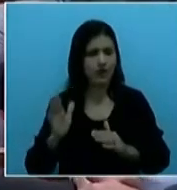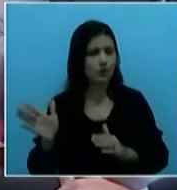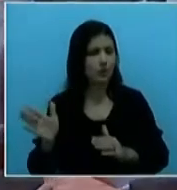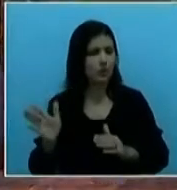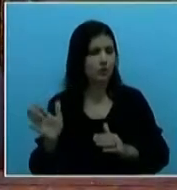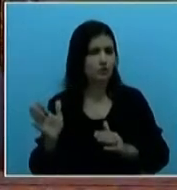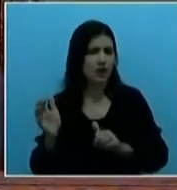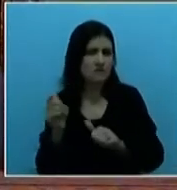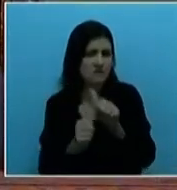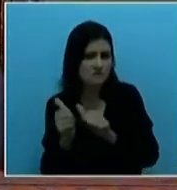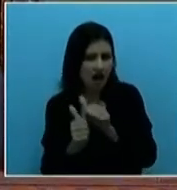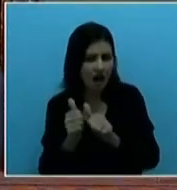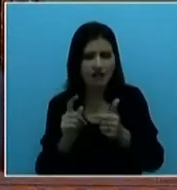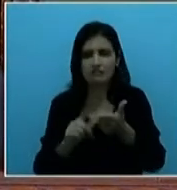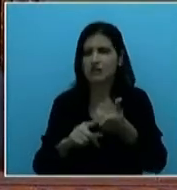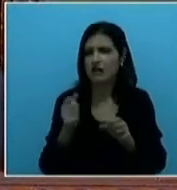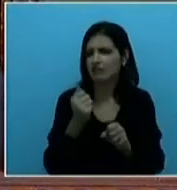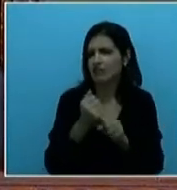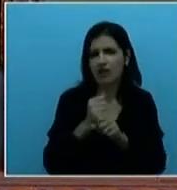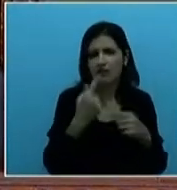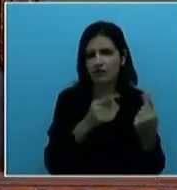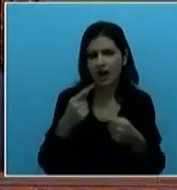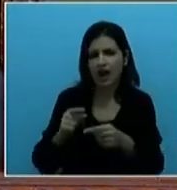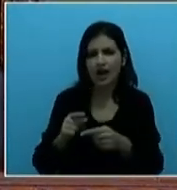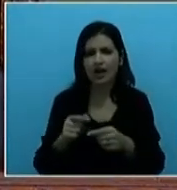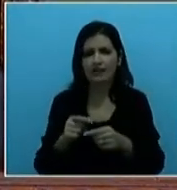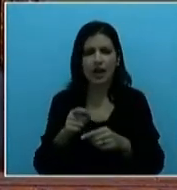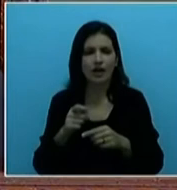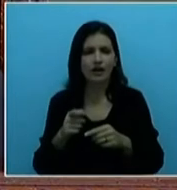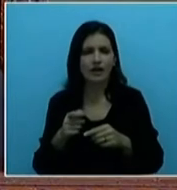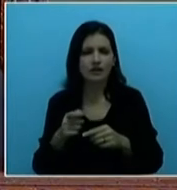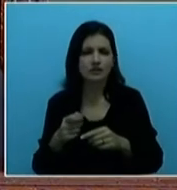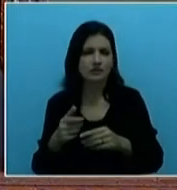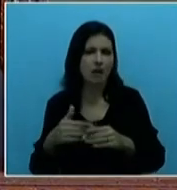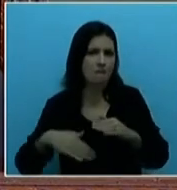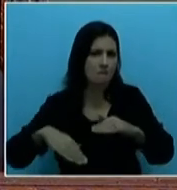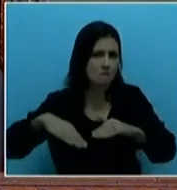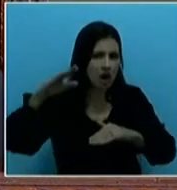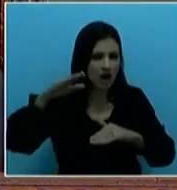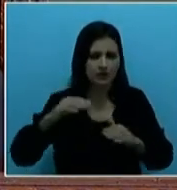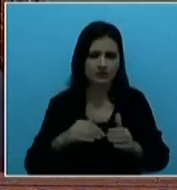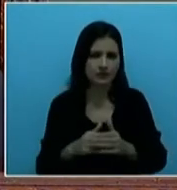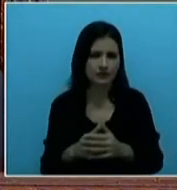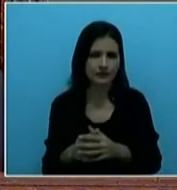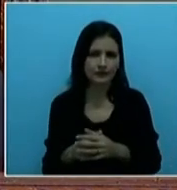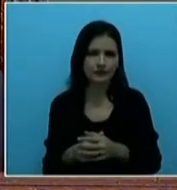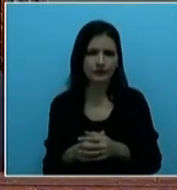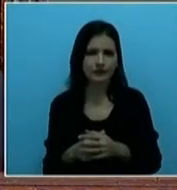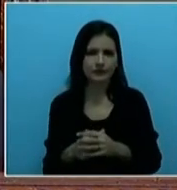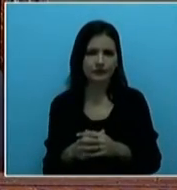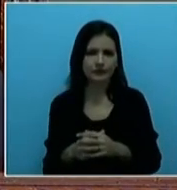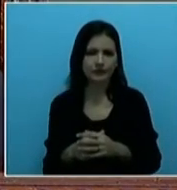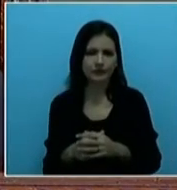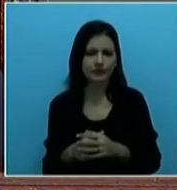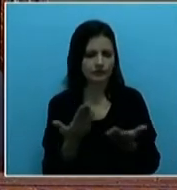los indicadores del último febrero superan largamente a los de febrero del 2020 se está